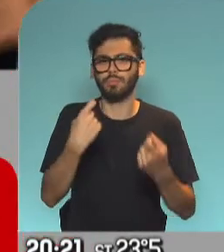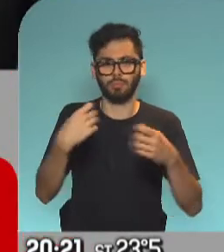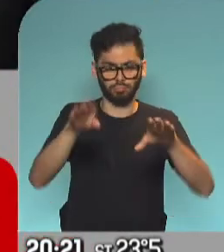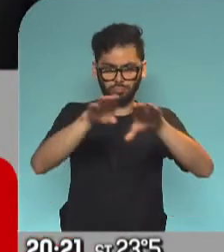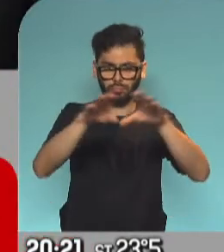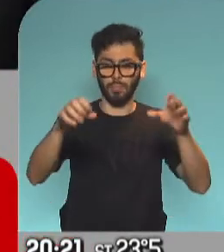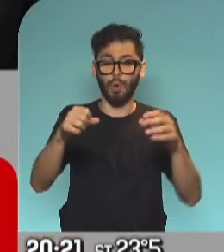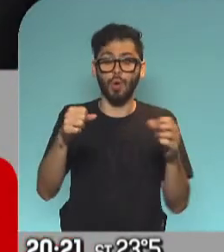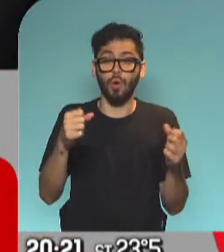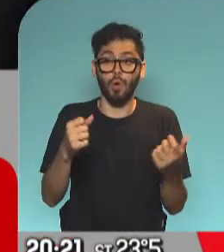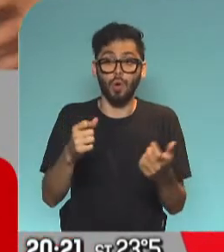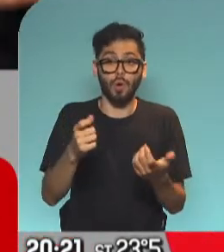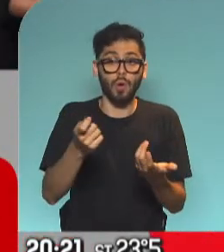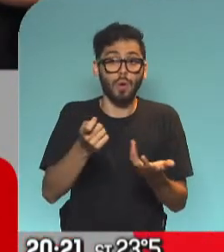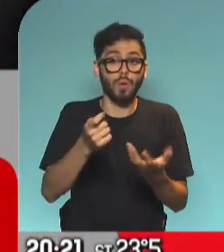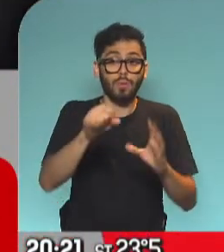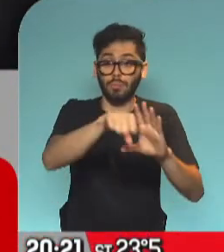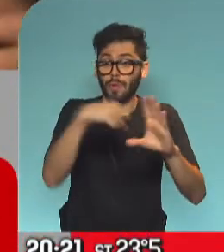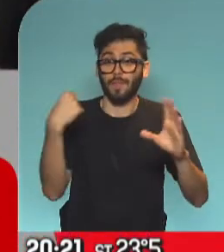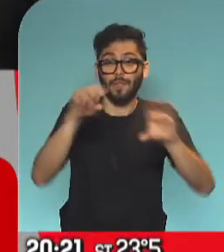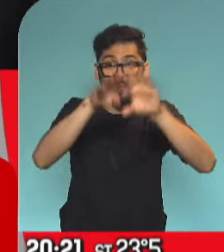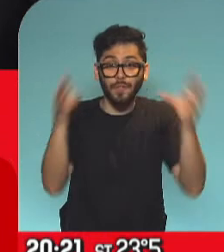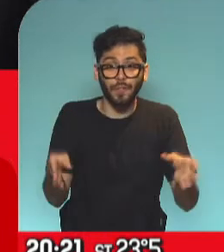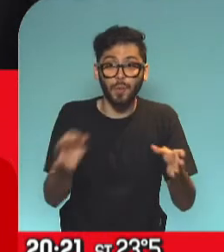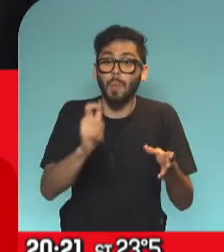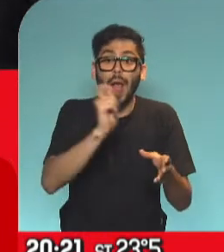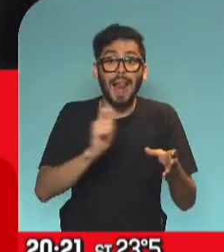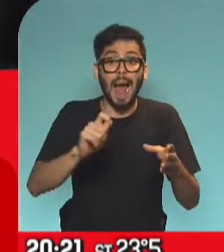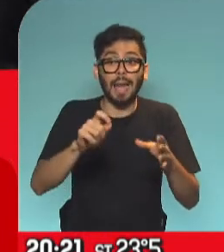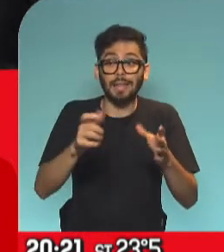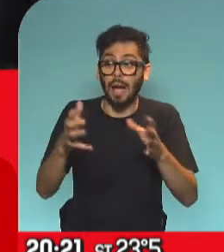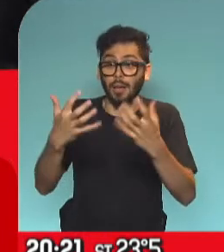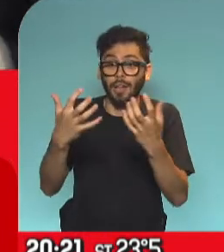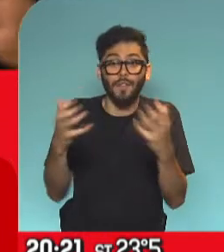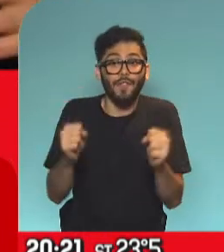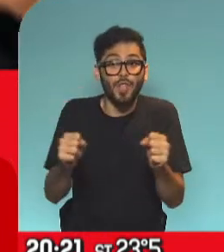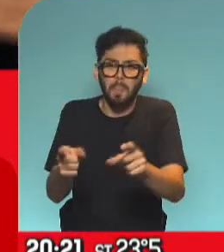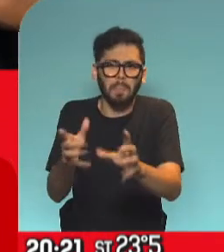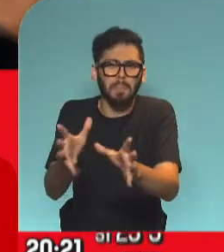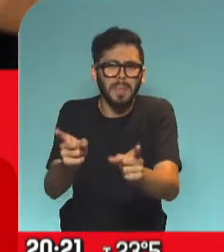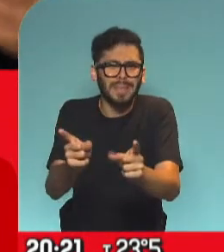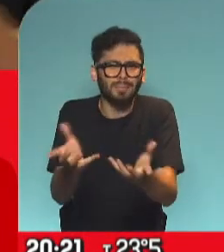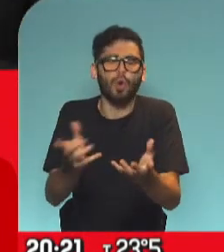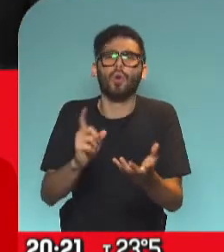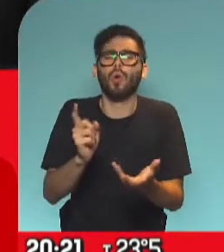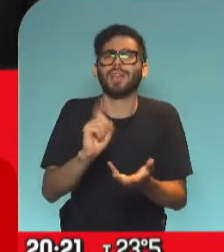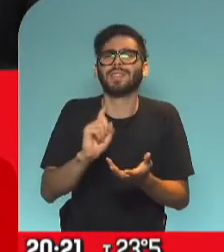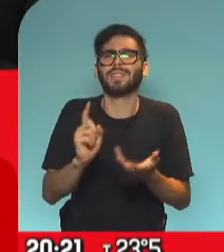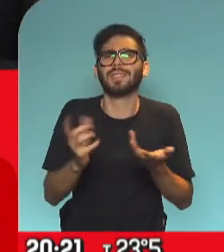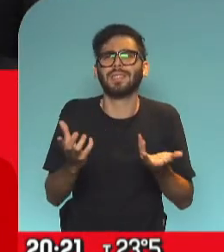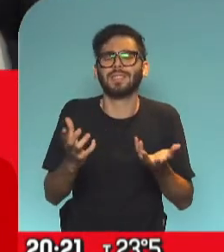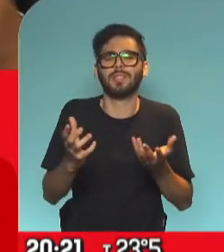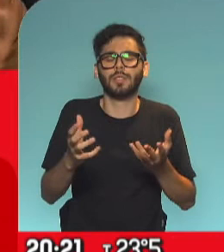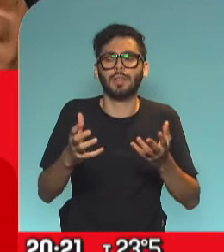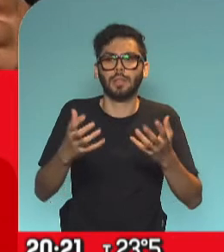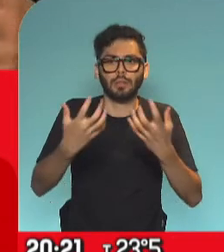refrigeración de una heladería es suficiente como para sostener ese mecanismo de refrigeración. O sea que no son ninguna cosa que